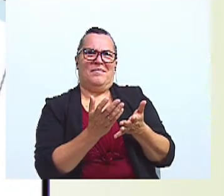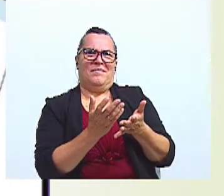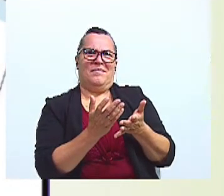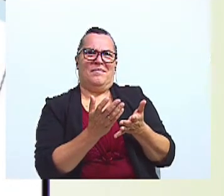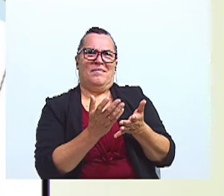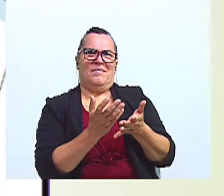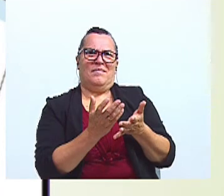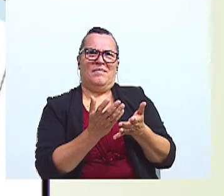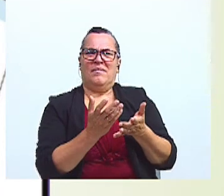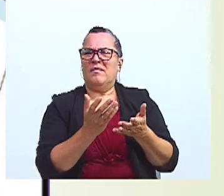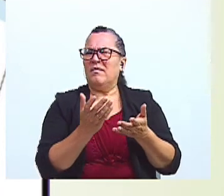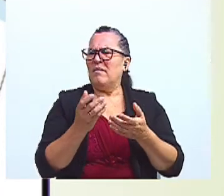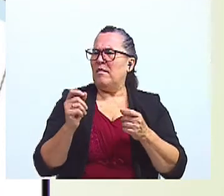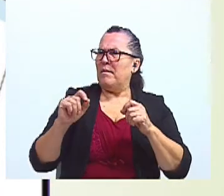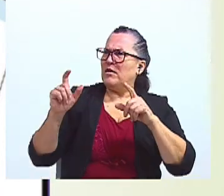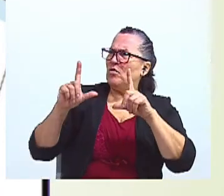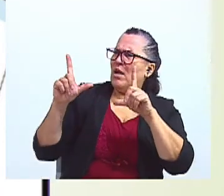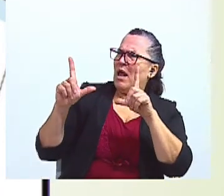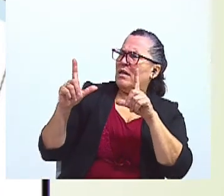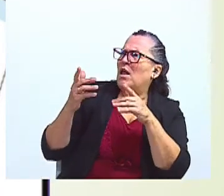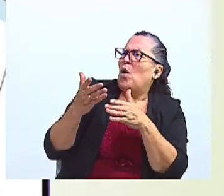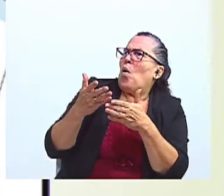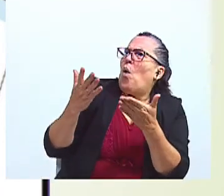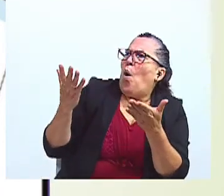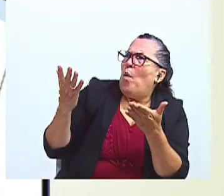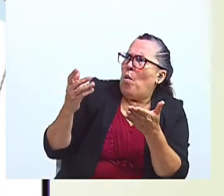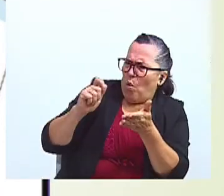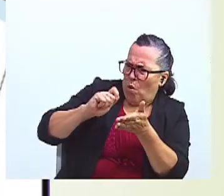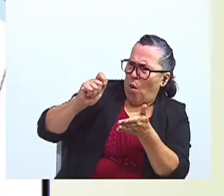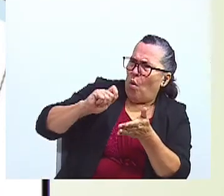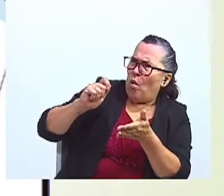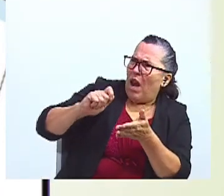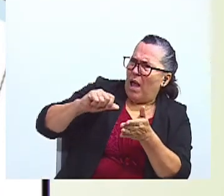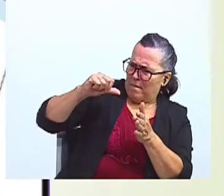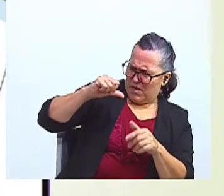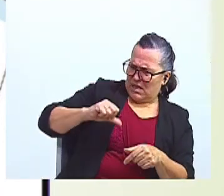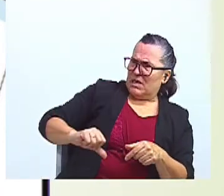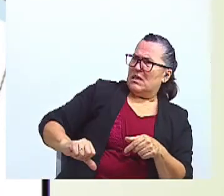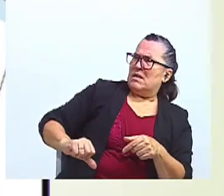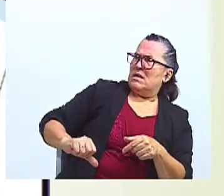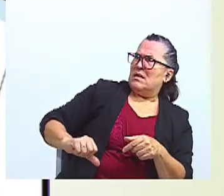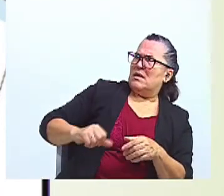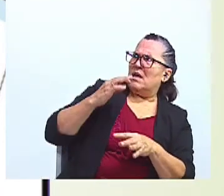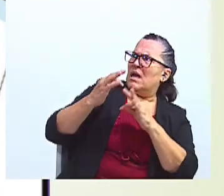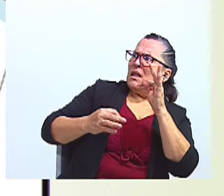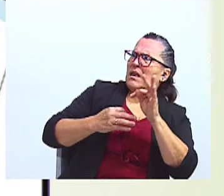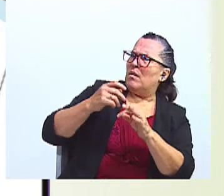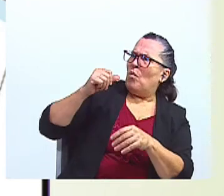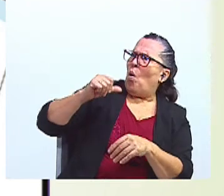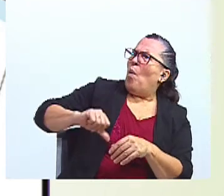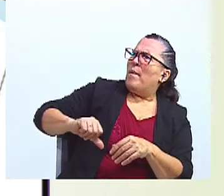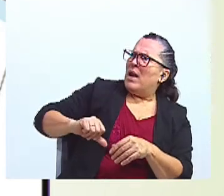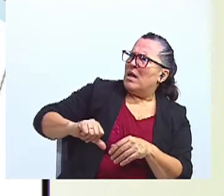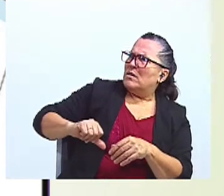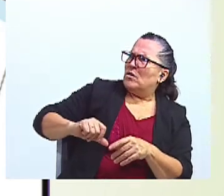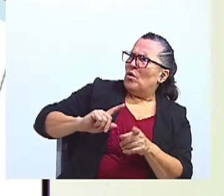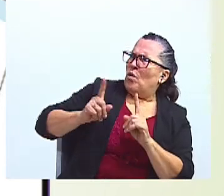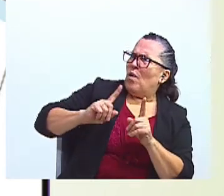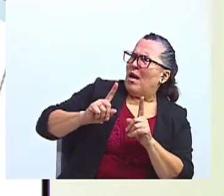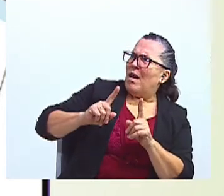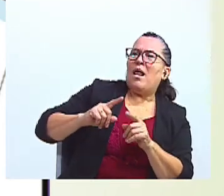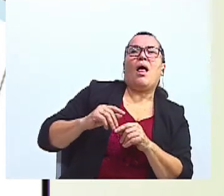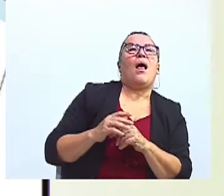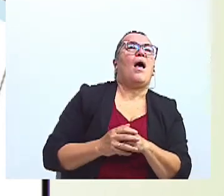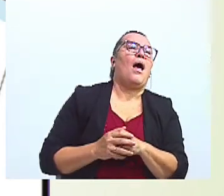ella muy impresionada, dice, impresionante. ¿Y qué tipo de operación fue? Y él